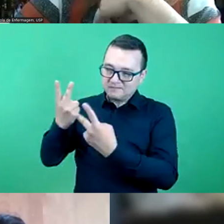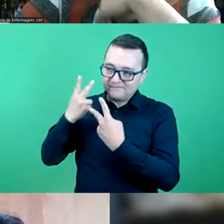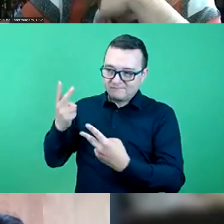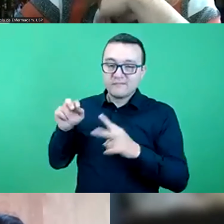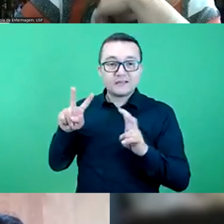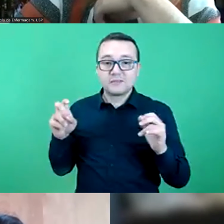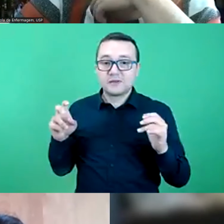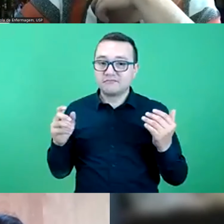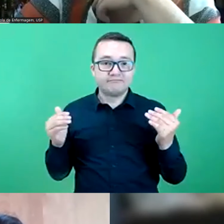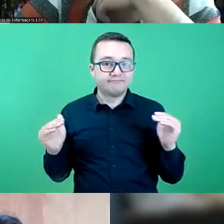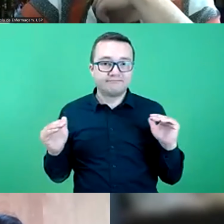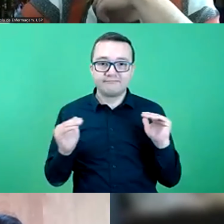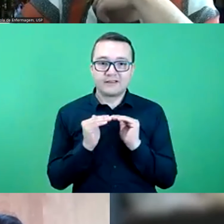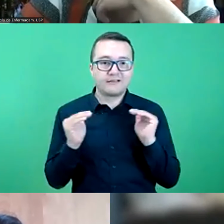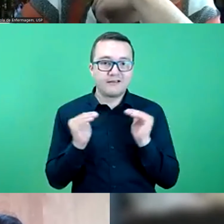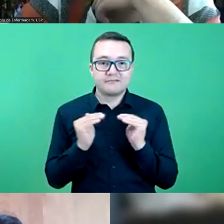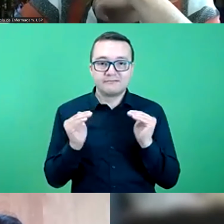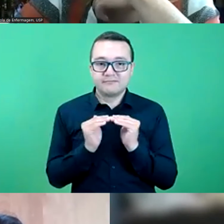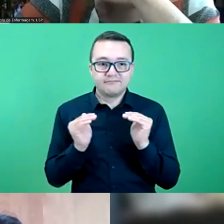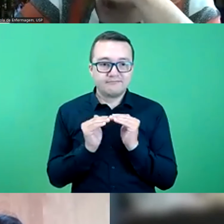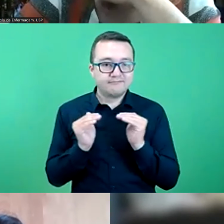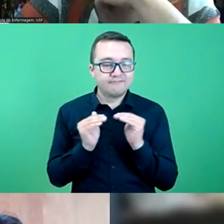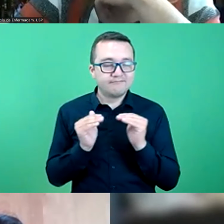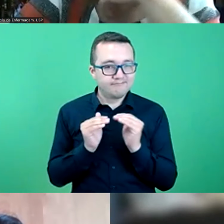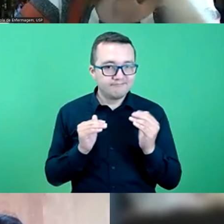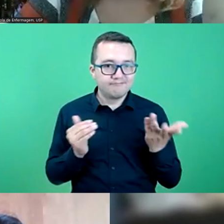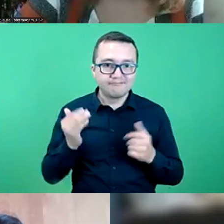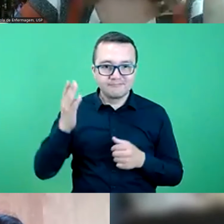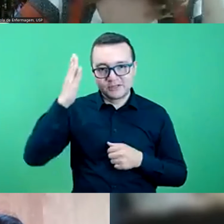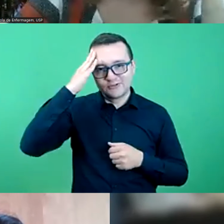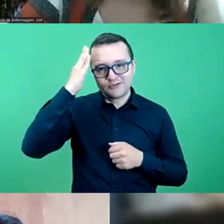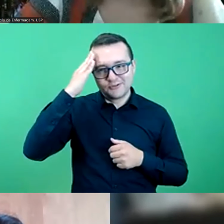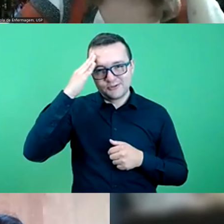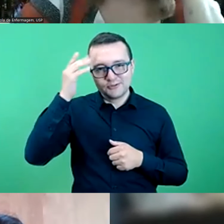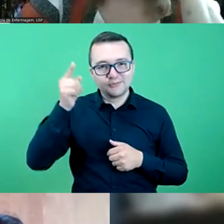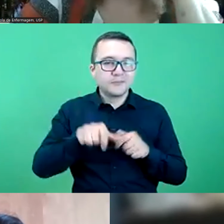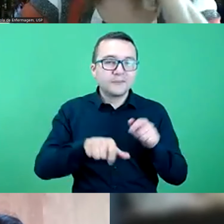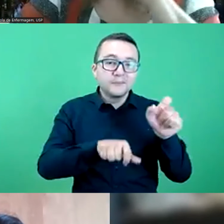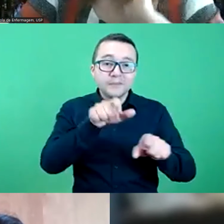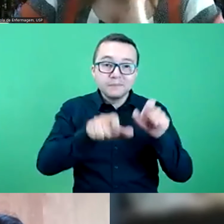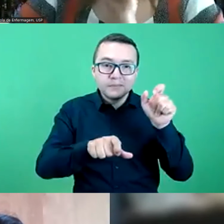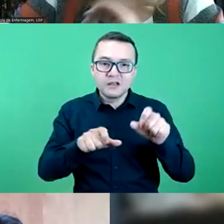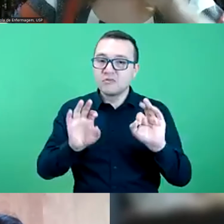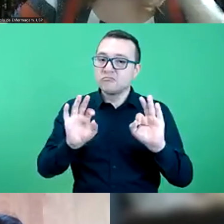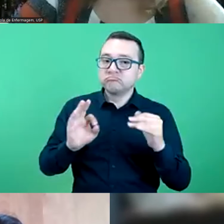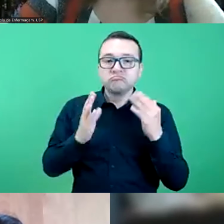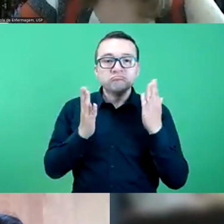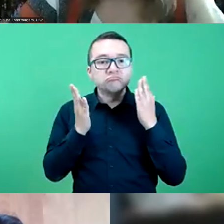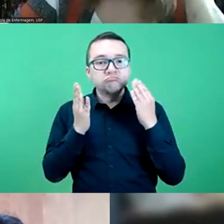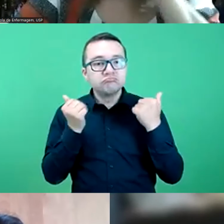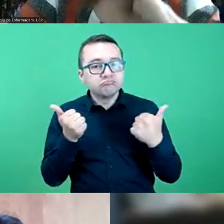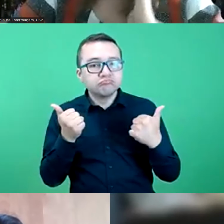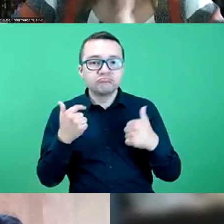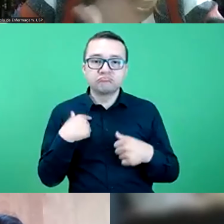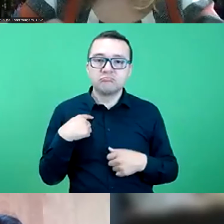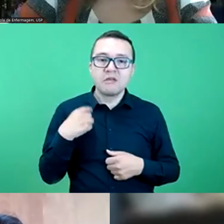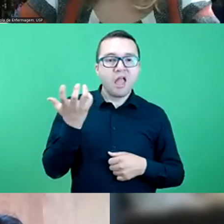obviamente las poblaciones con mayores condiciones de cobertura en seguros,